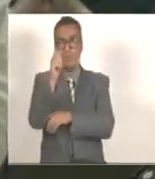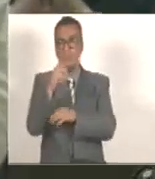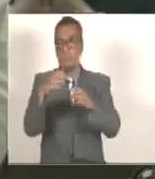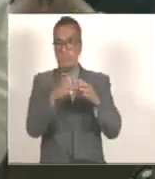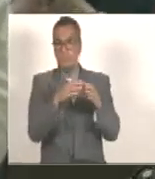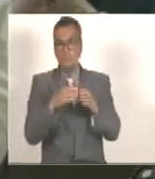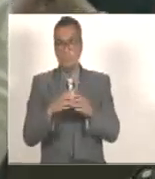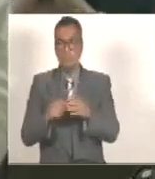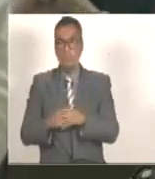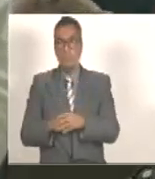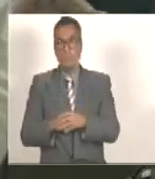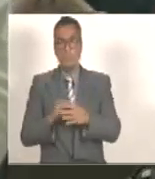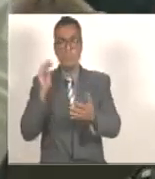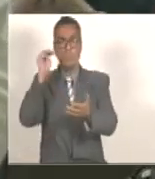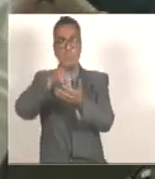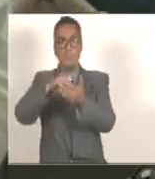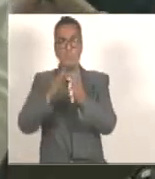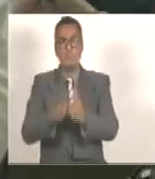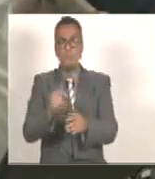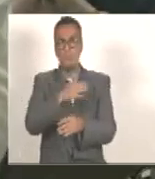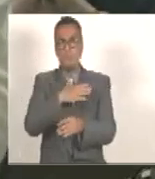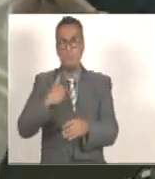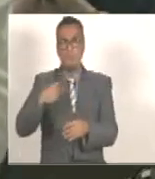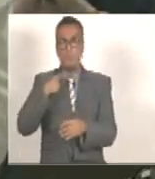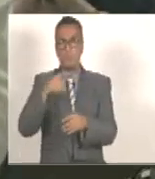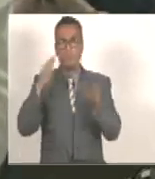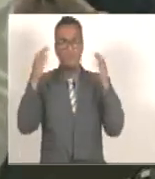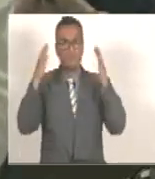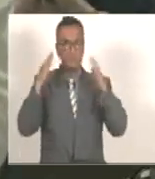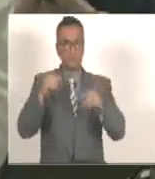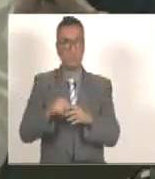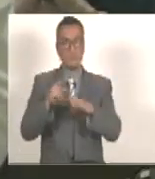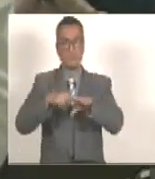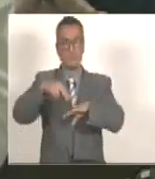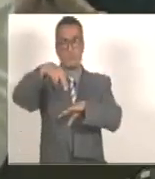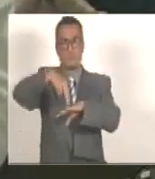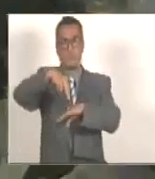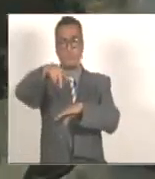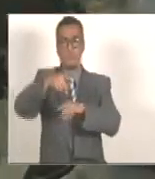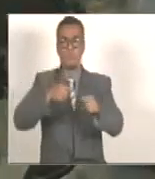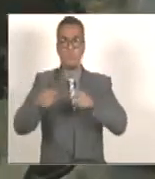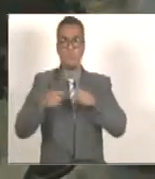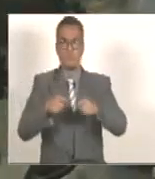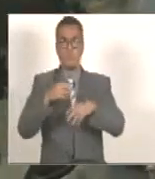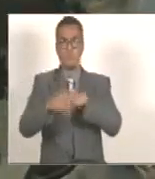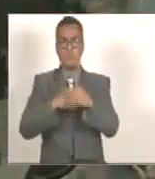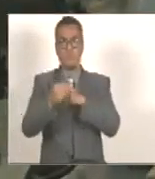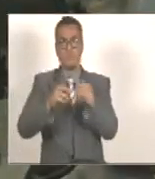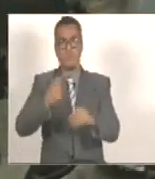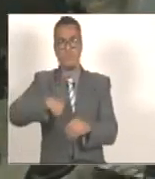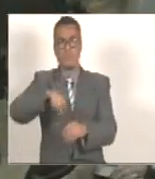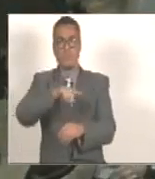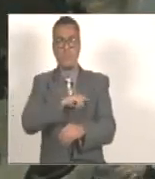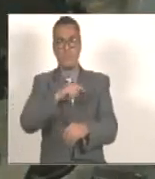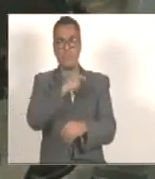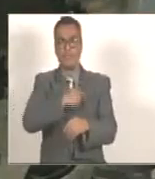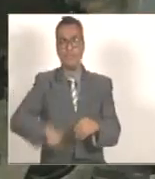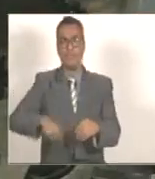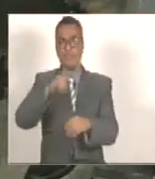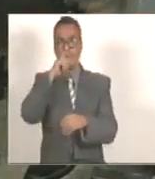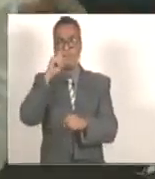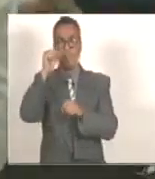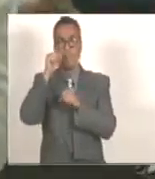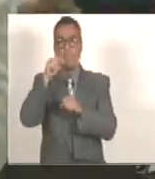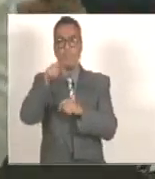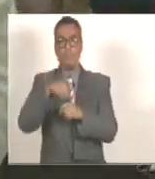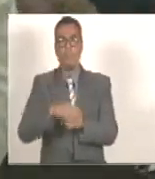fracción del Estado de Aragua, queremos aplaudir de pie la acción que ha tomado nuestro presidente Nicolás Maduro